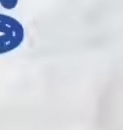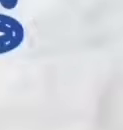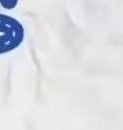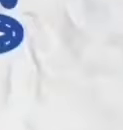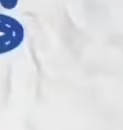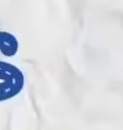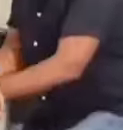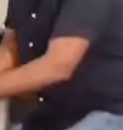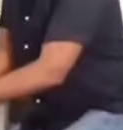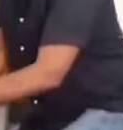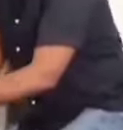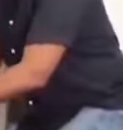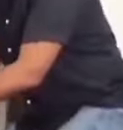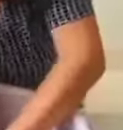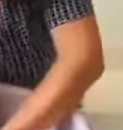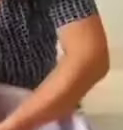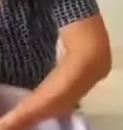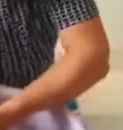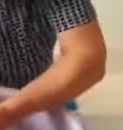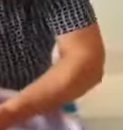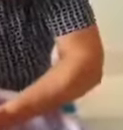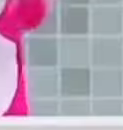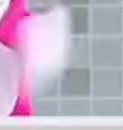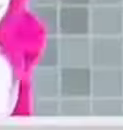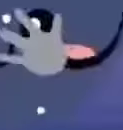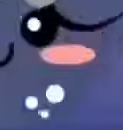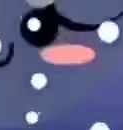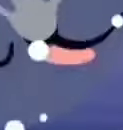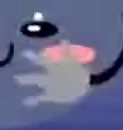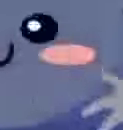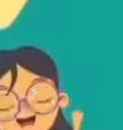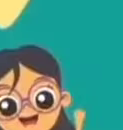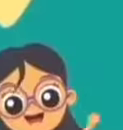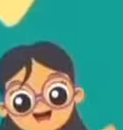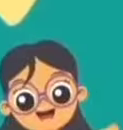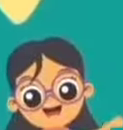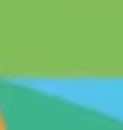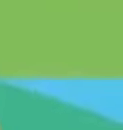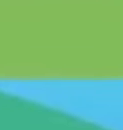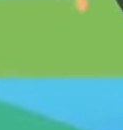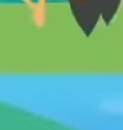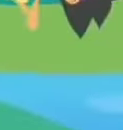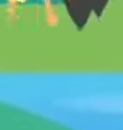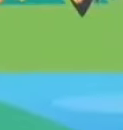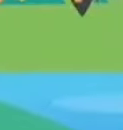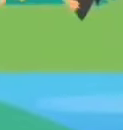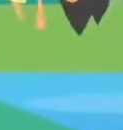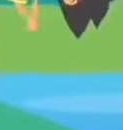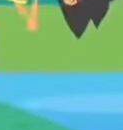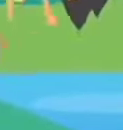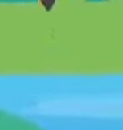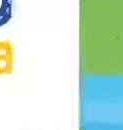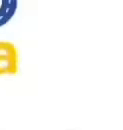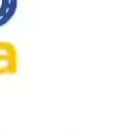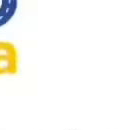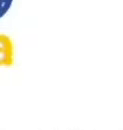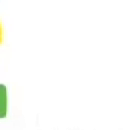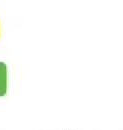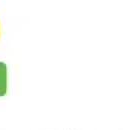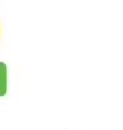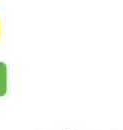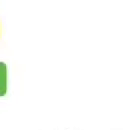Además, todos los viernes a las 11 de la mañana. Aprendo en Casa presenta contenidos para el programa de intervención